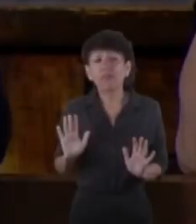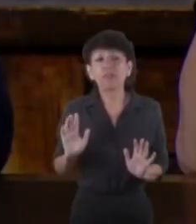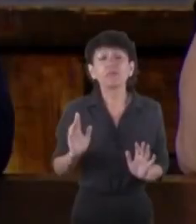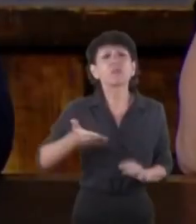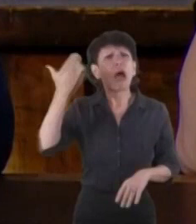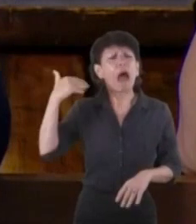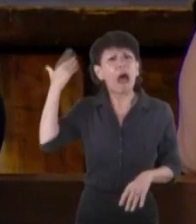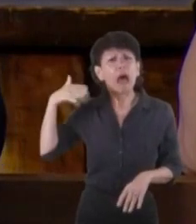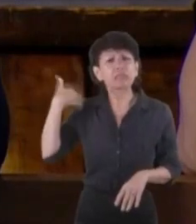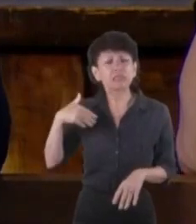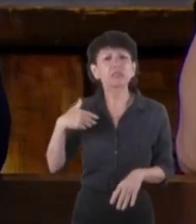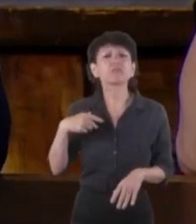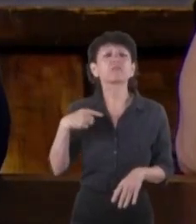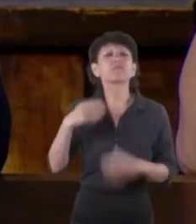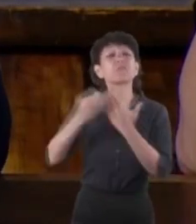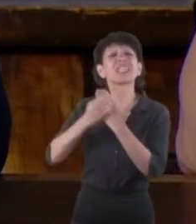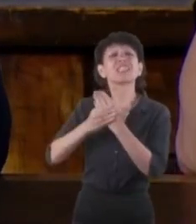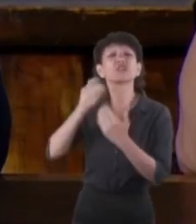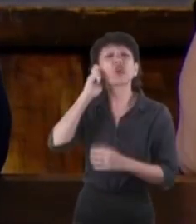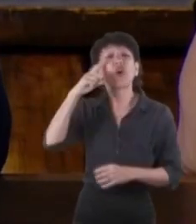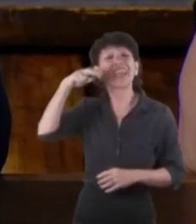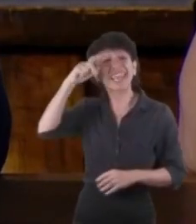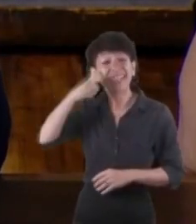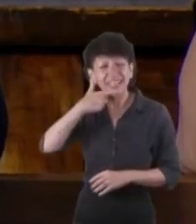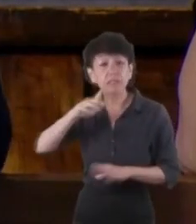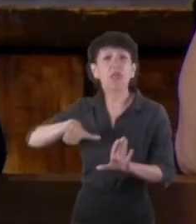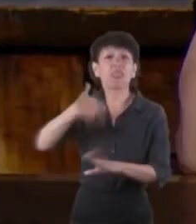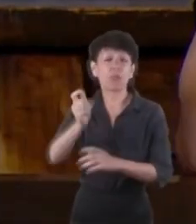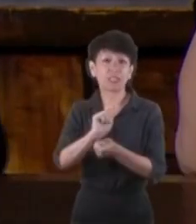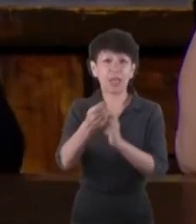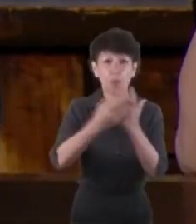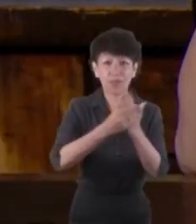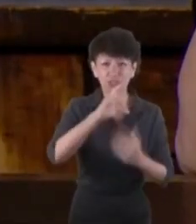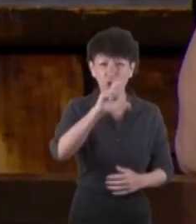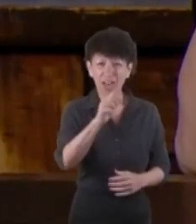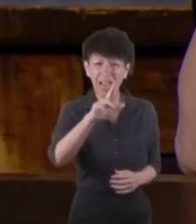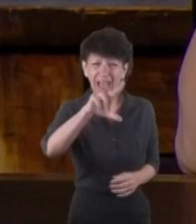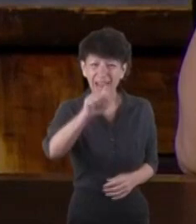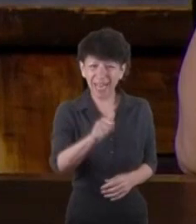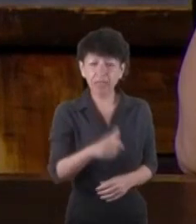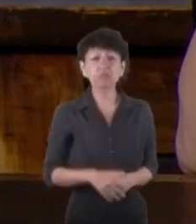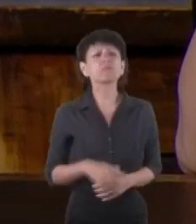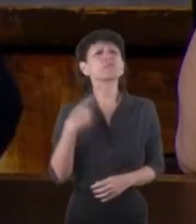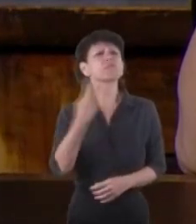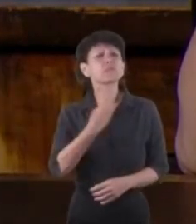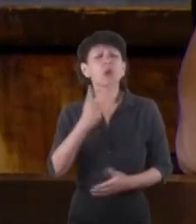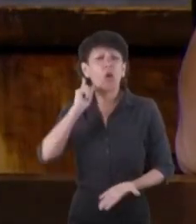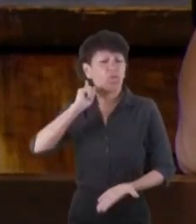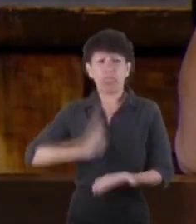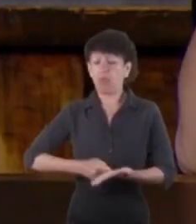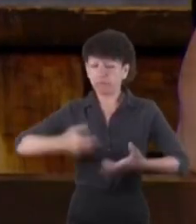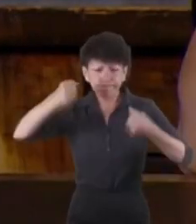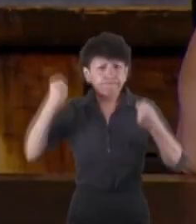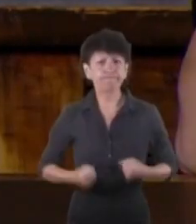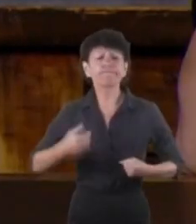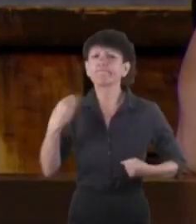aquellos días en que Ginés era ministro, después con Carla igual, estábamos muy decididos a poner en